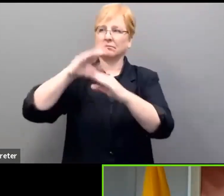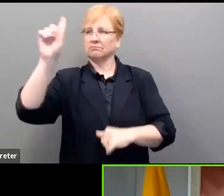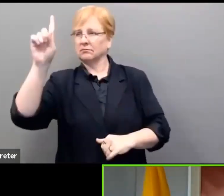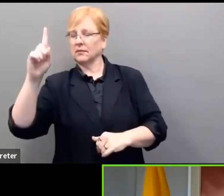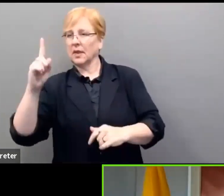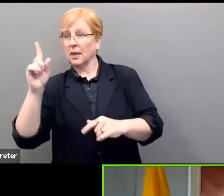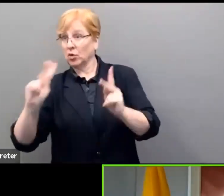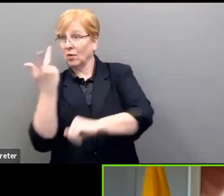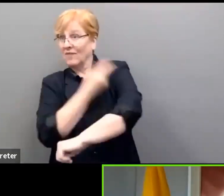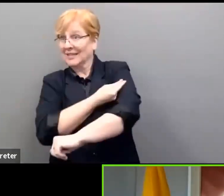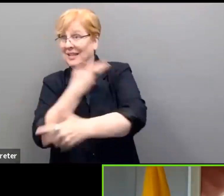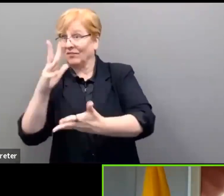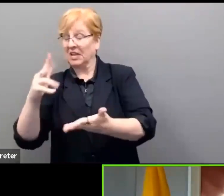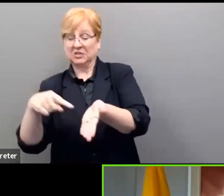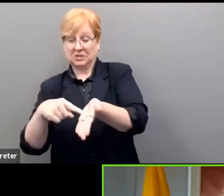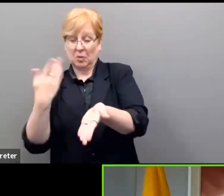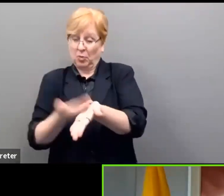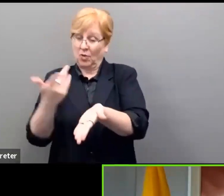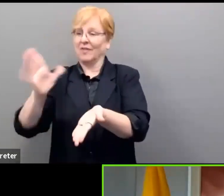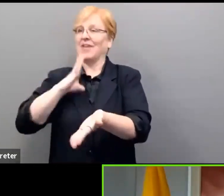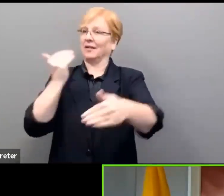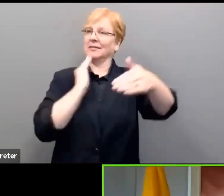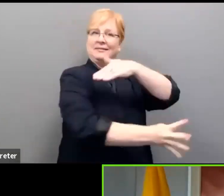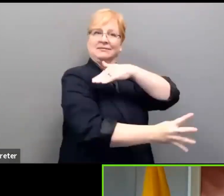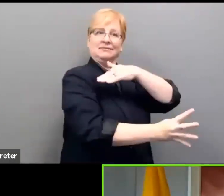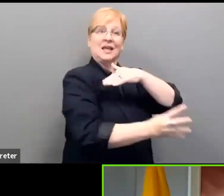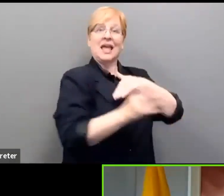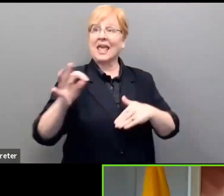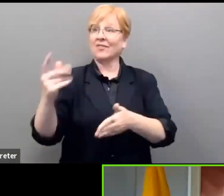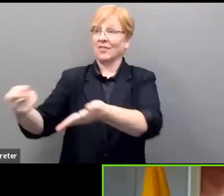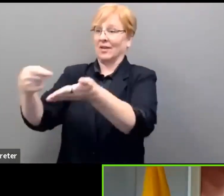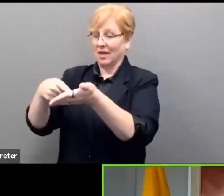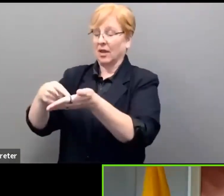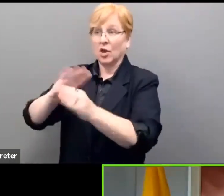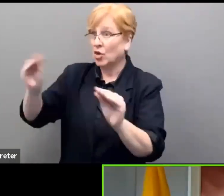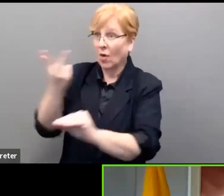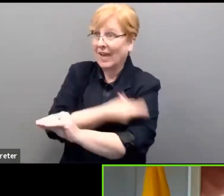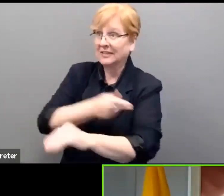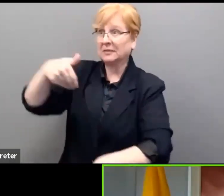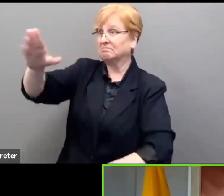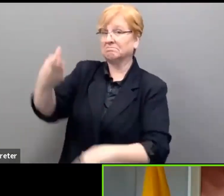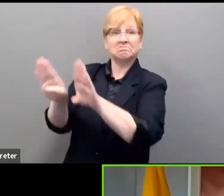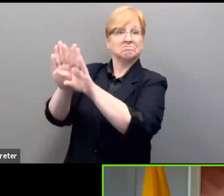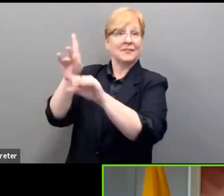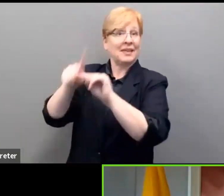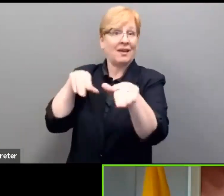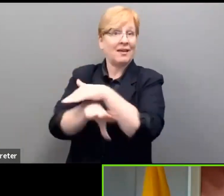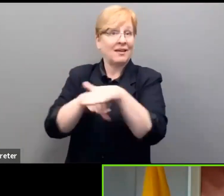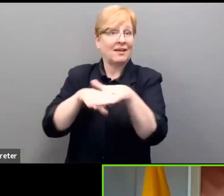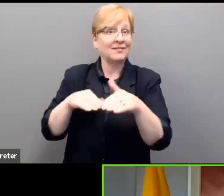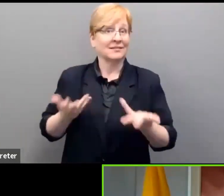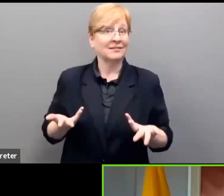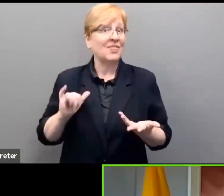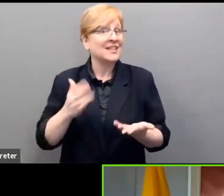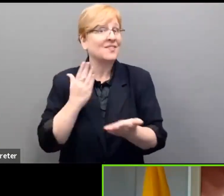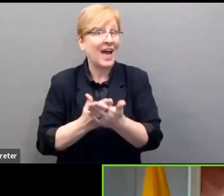que los lugares son más seguros si solamente son personas vacunadas los que están en asistencia. Es